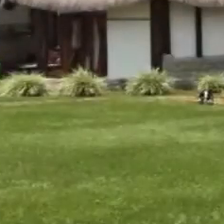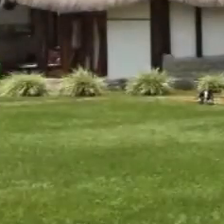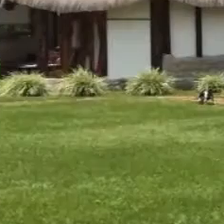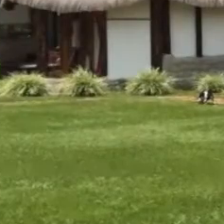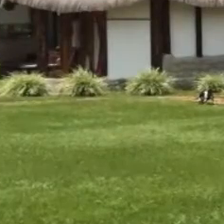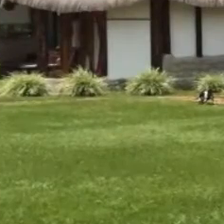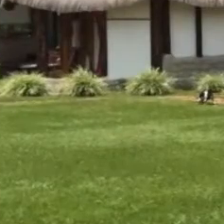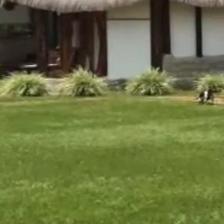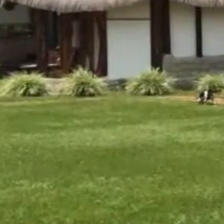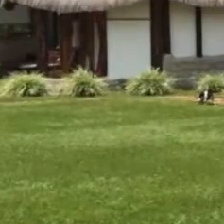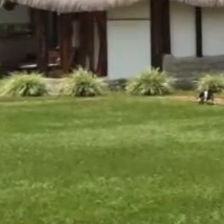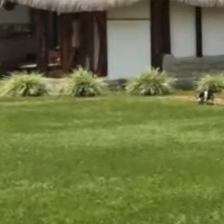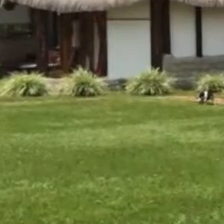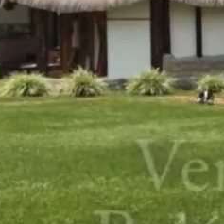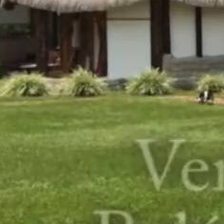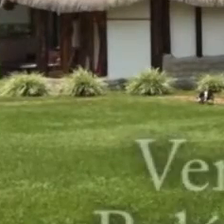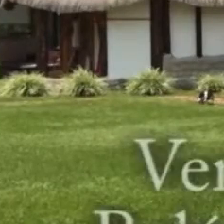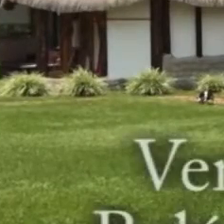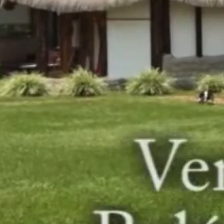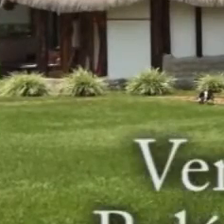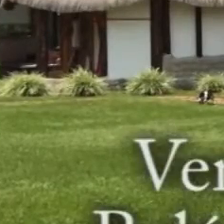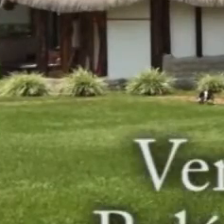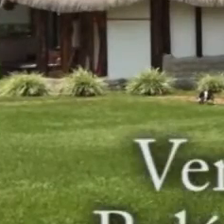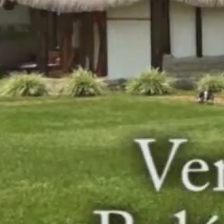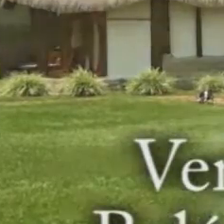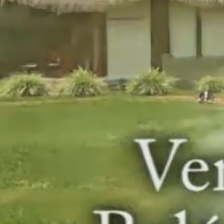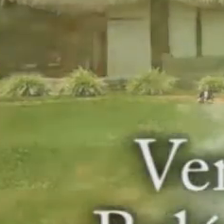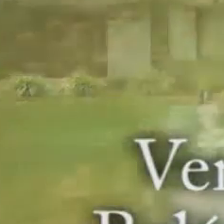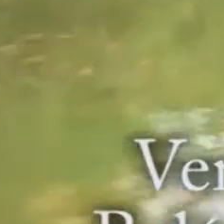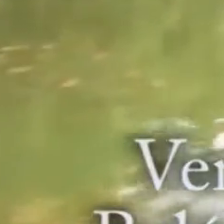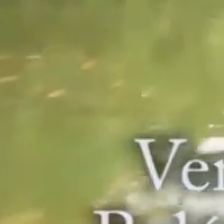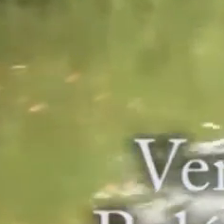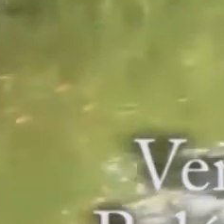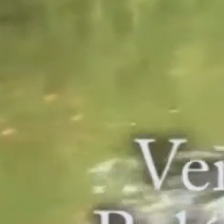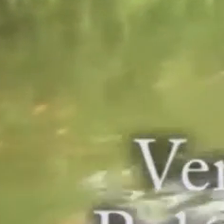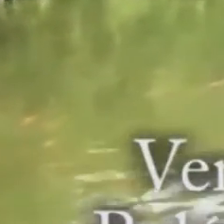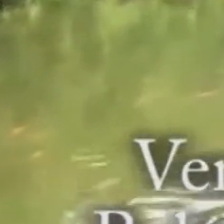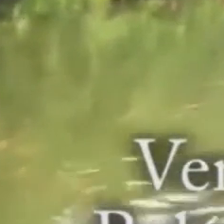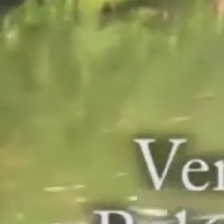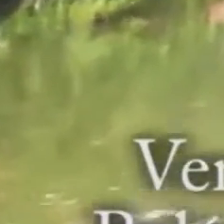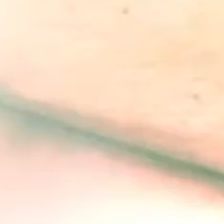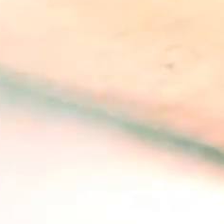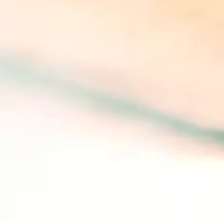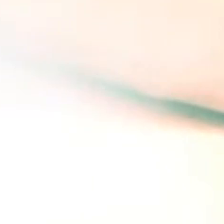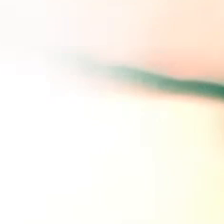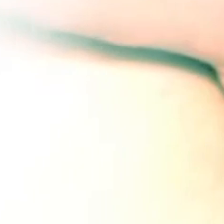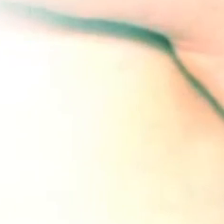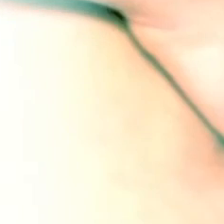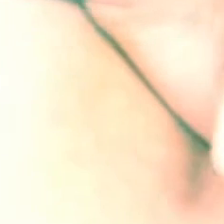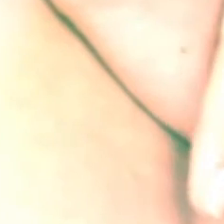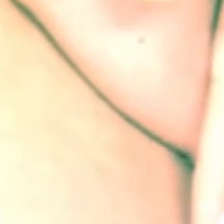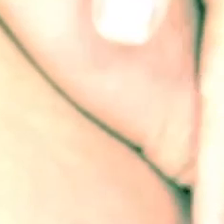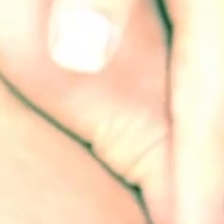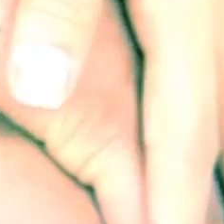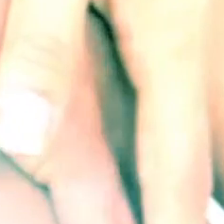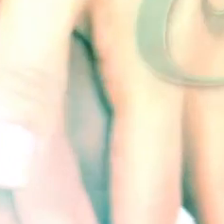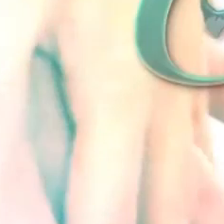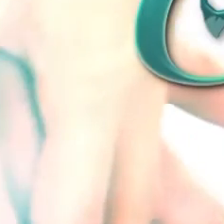318-782-5924. Fumbayú, parque temático del Valle de los Umbras, te espera en Belén de Umbría, Risaralda.